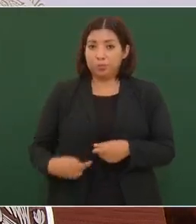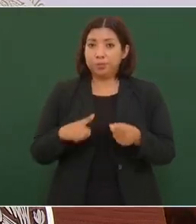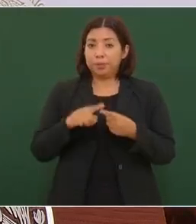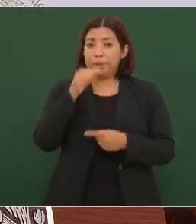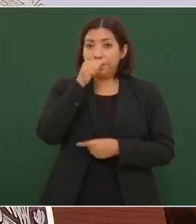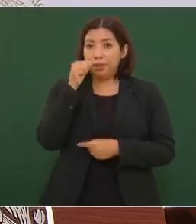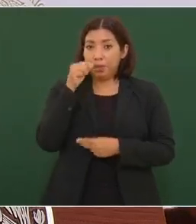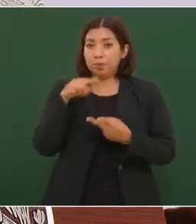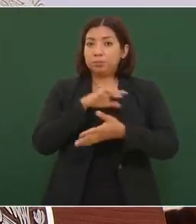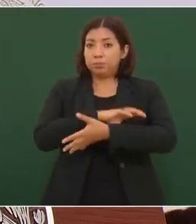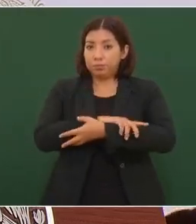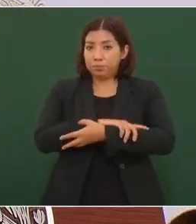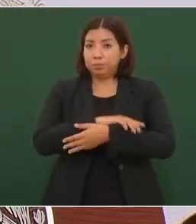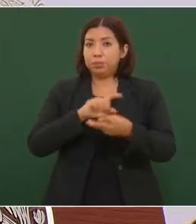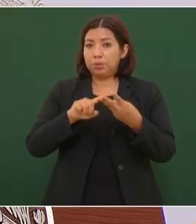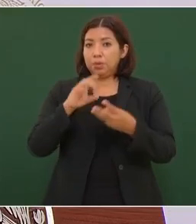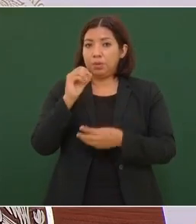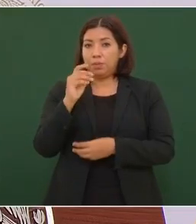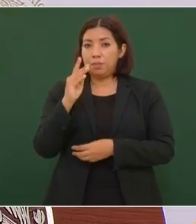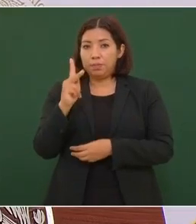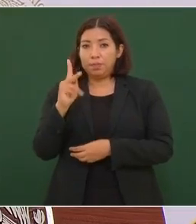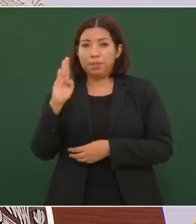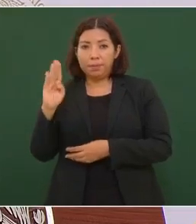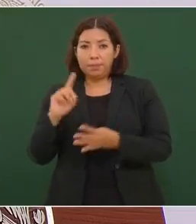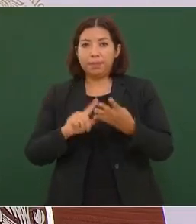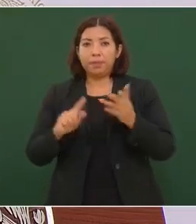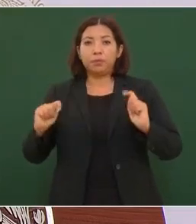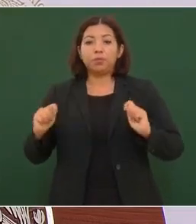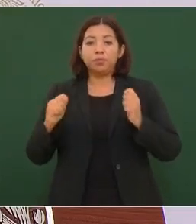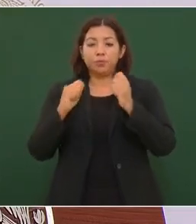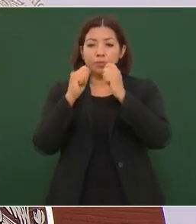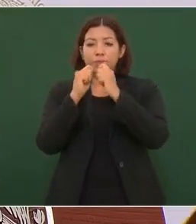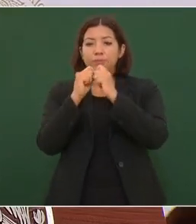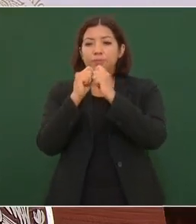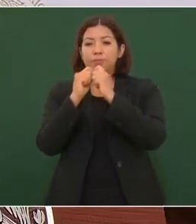Juárez, Solidaridad, Otompe Blanco y Tulum,